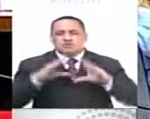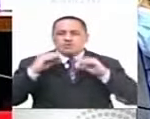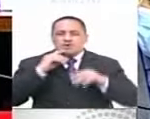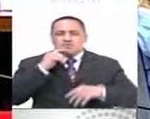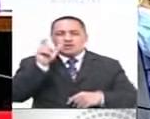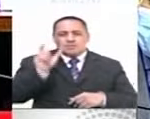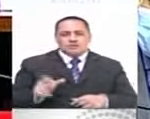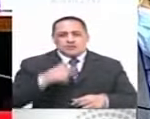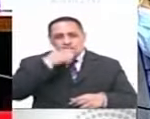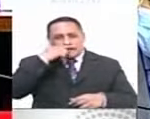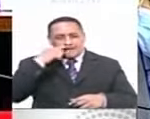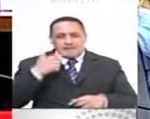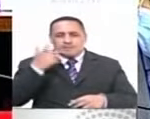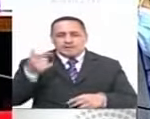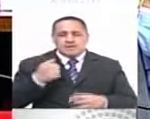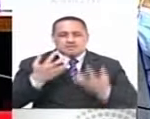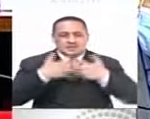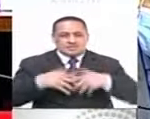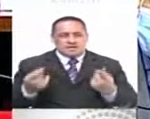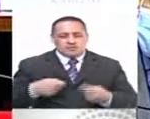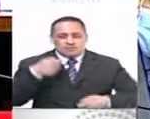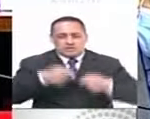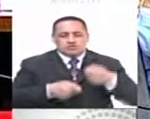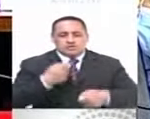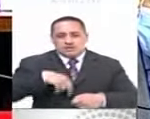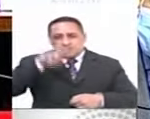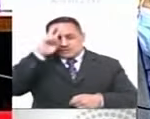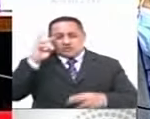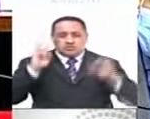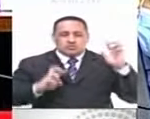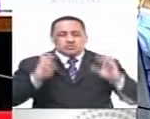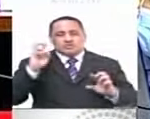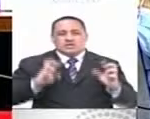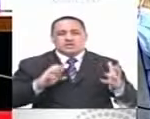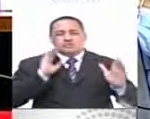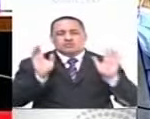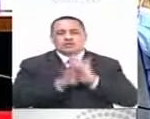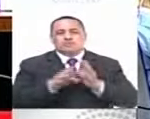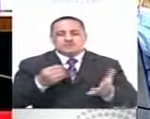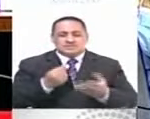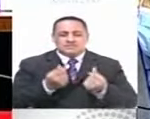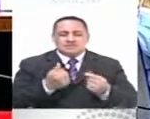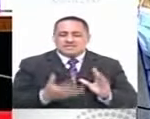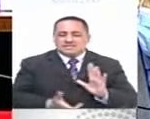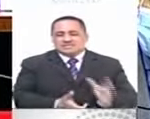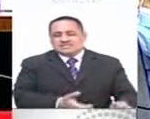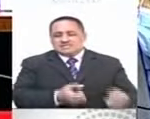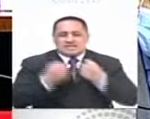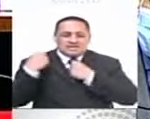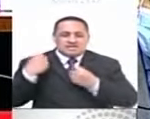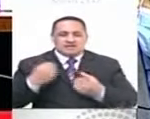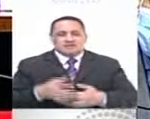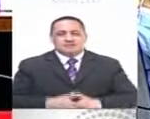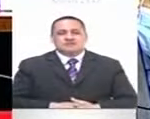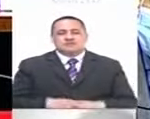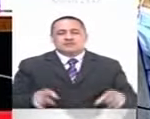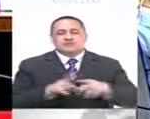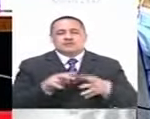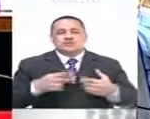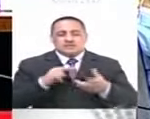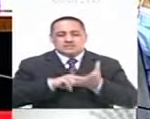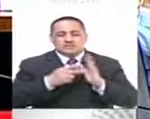persona inversionista en el país que está dudando de retirar sus inversiones radicalmente de lo que